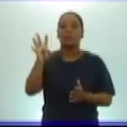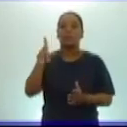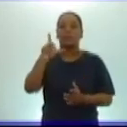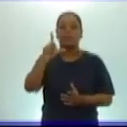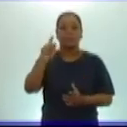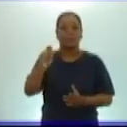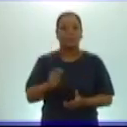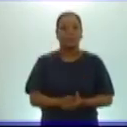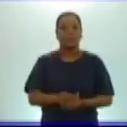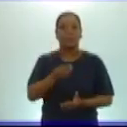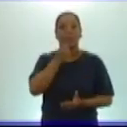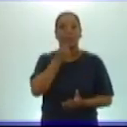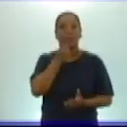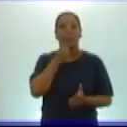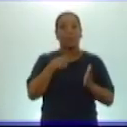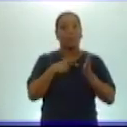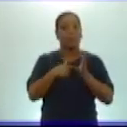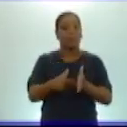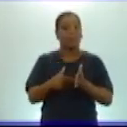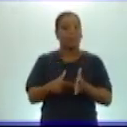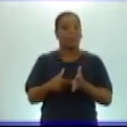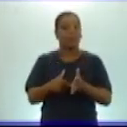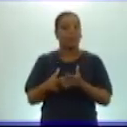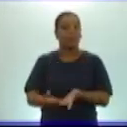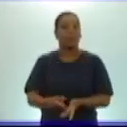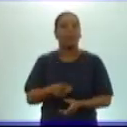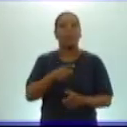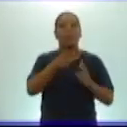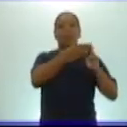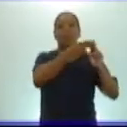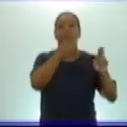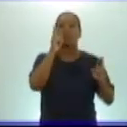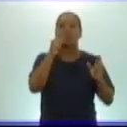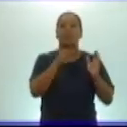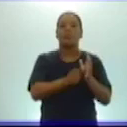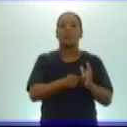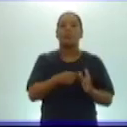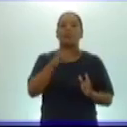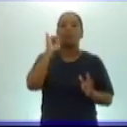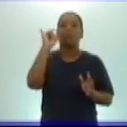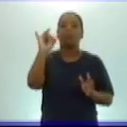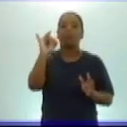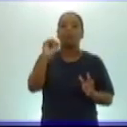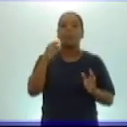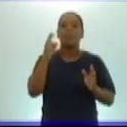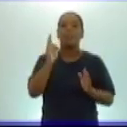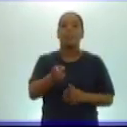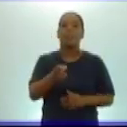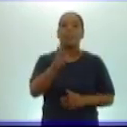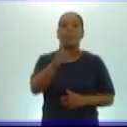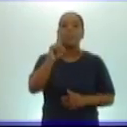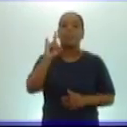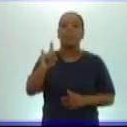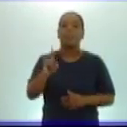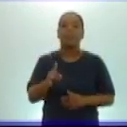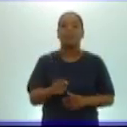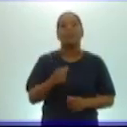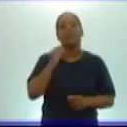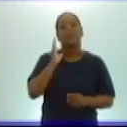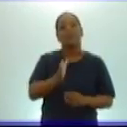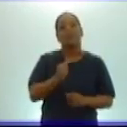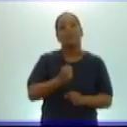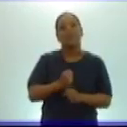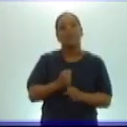pueden consultar el epígrafe 1.7 de la página 19 y continuar trabajando con los útiles de